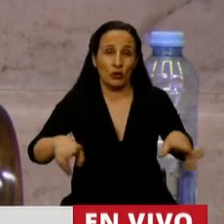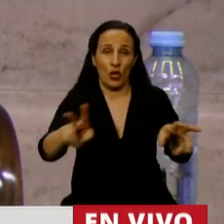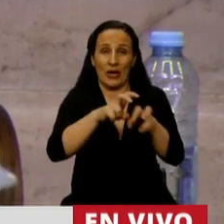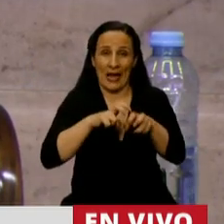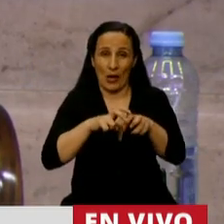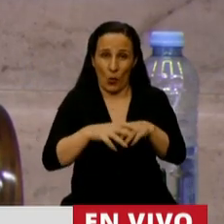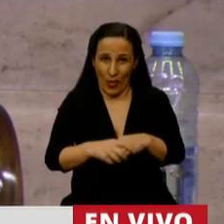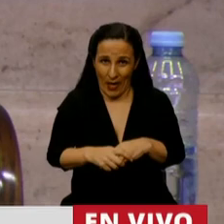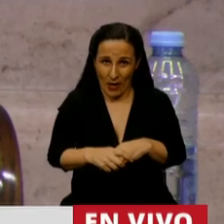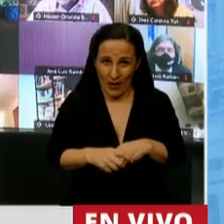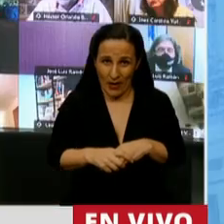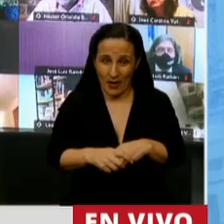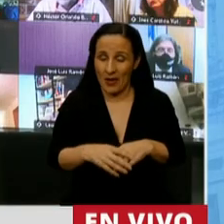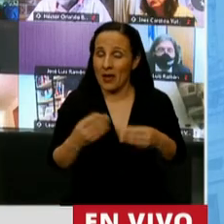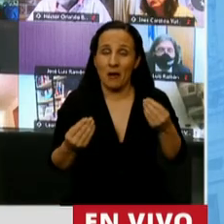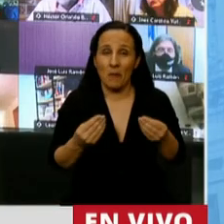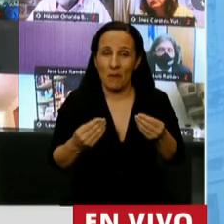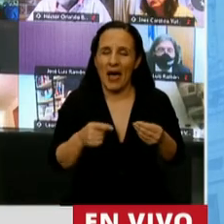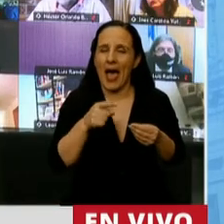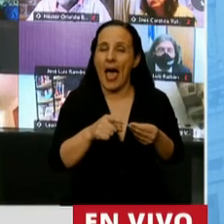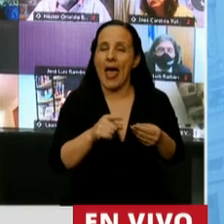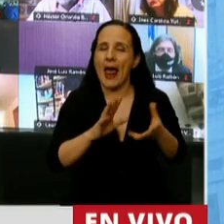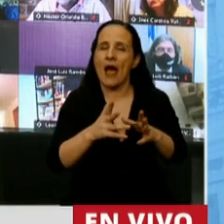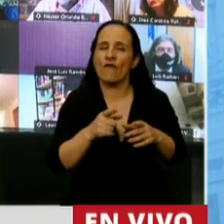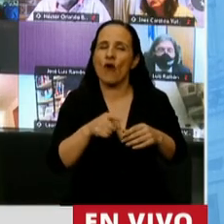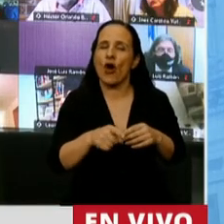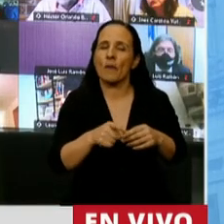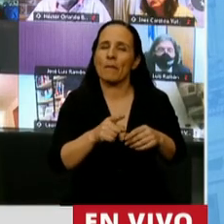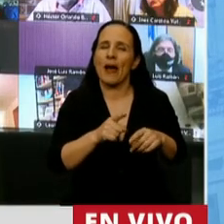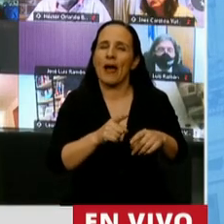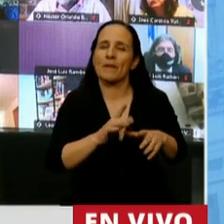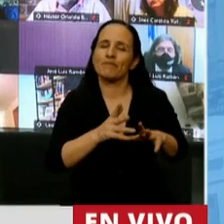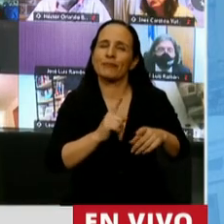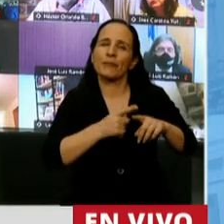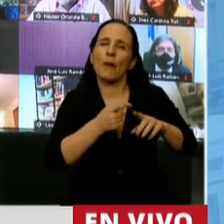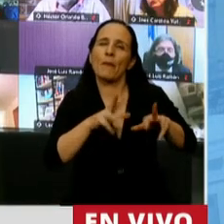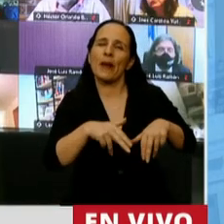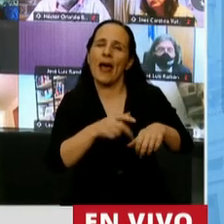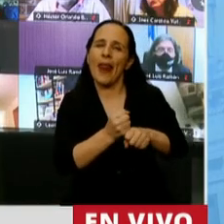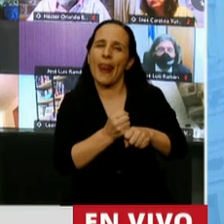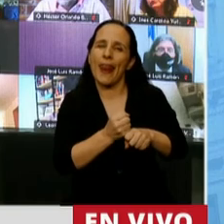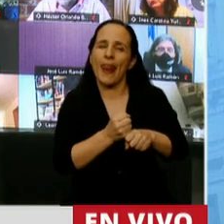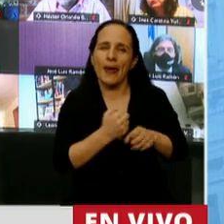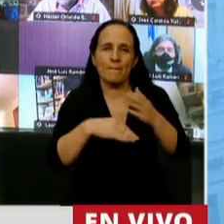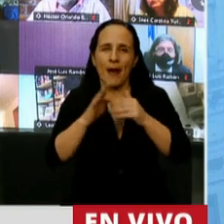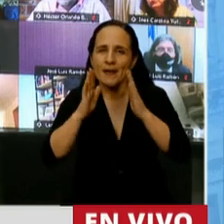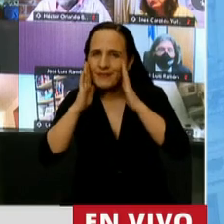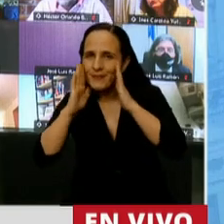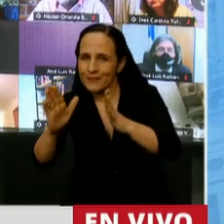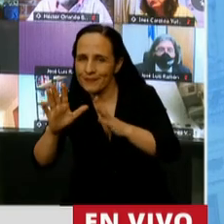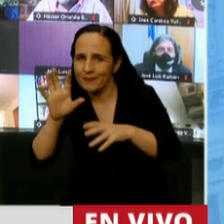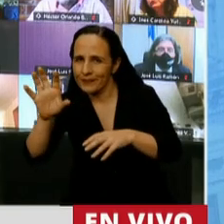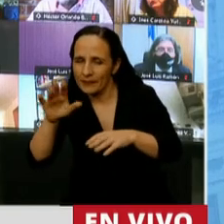para tener una política distributiva discrecional con una lógica unitarista con una